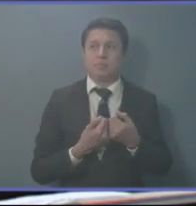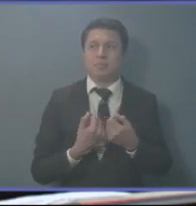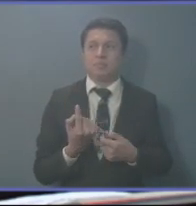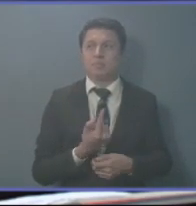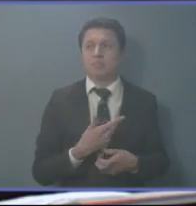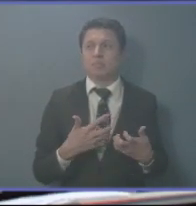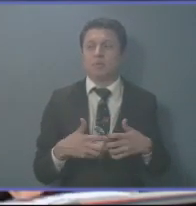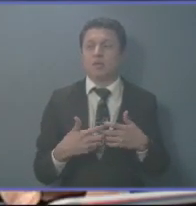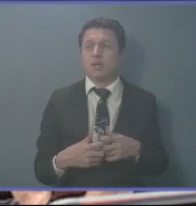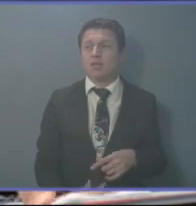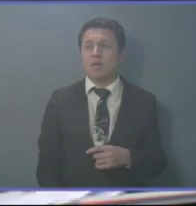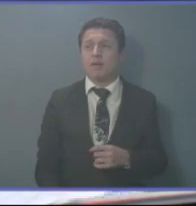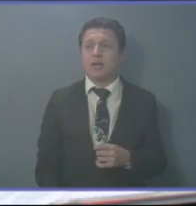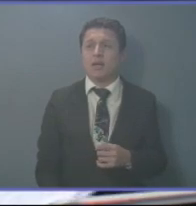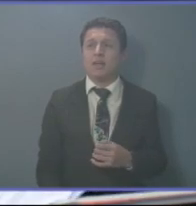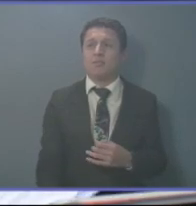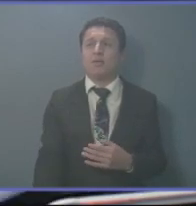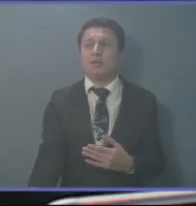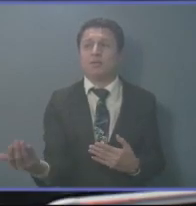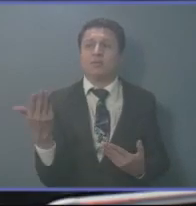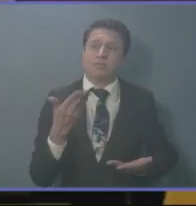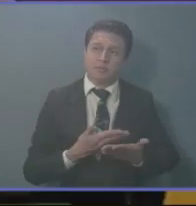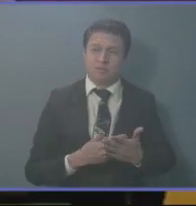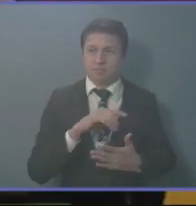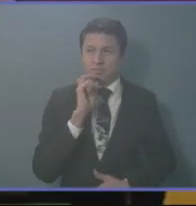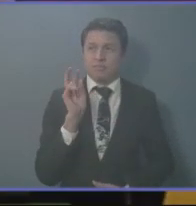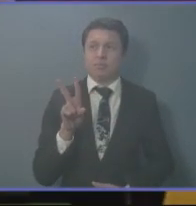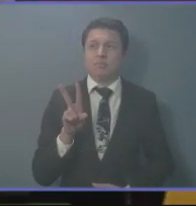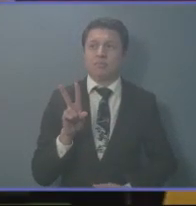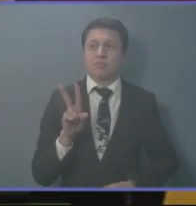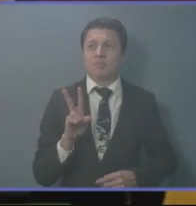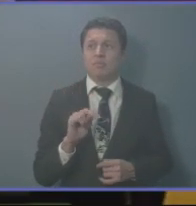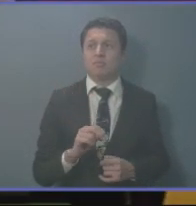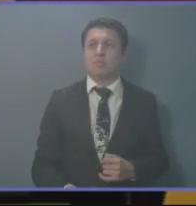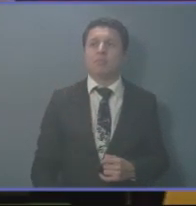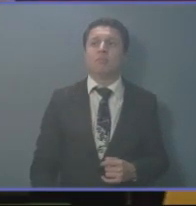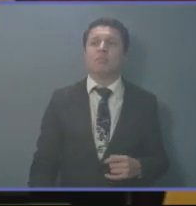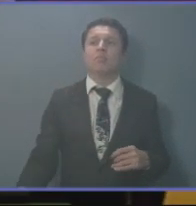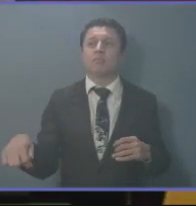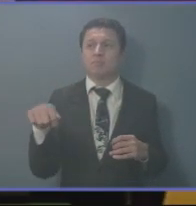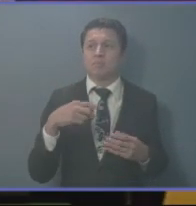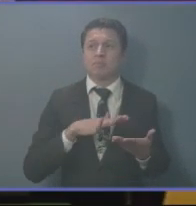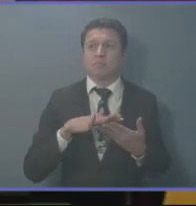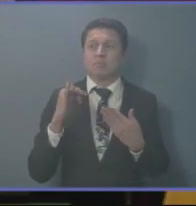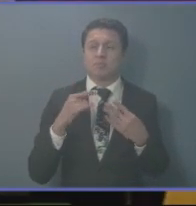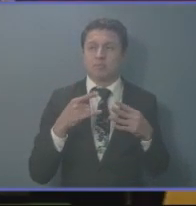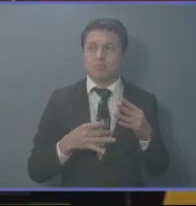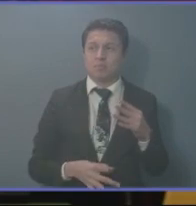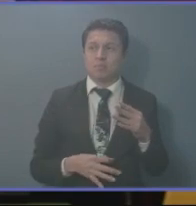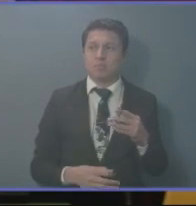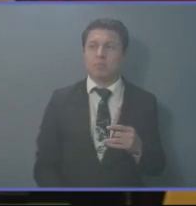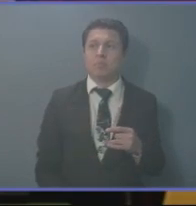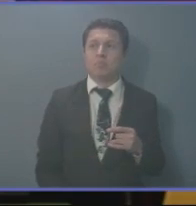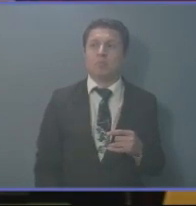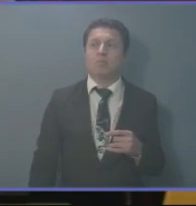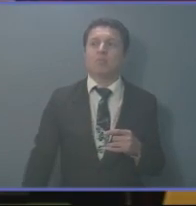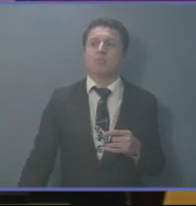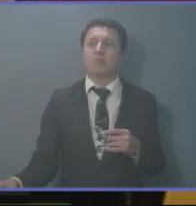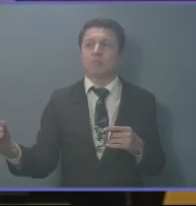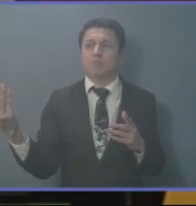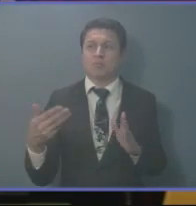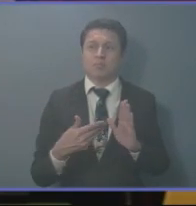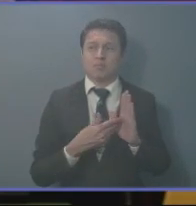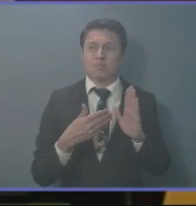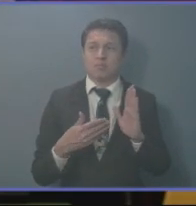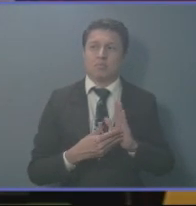empleados, propuesta del FMLN, y que en este proyecto de ley se está quebrantando